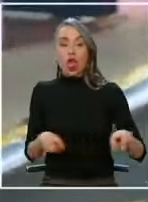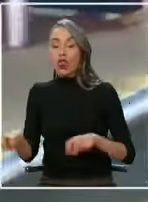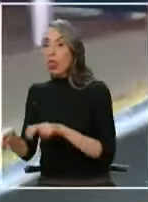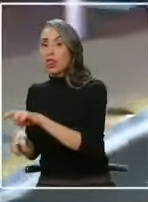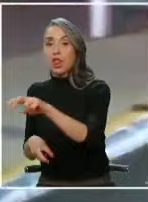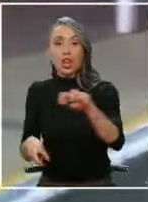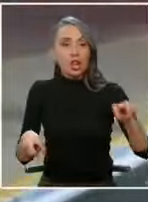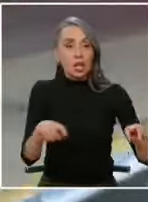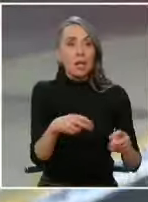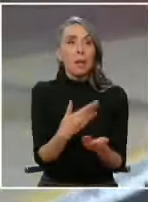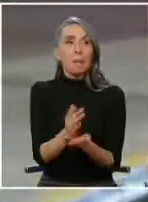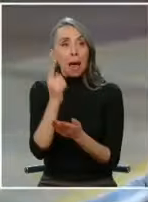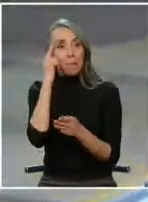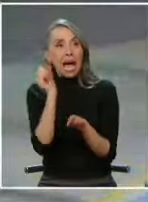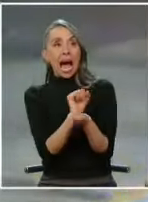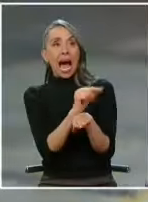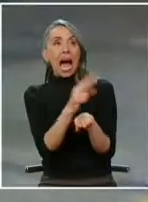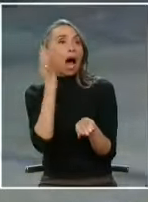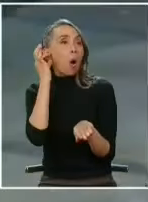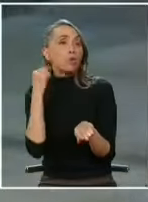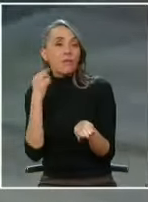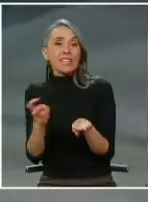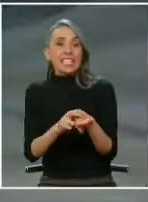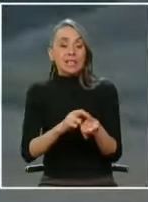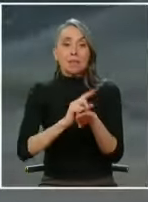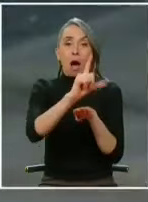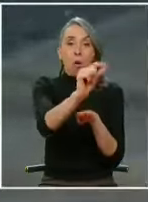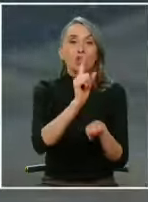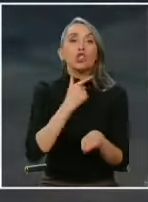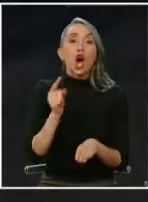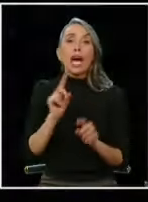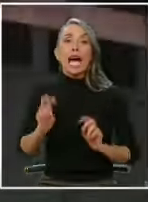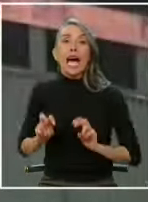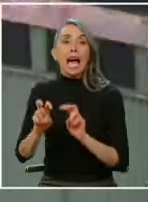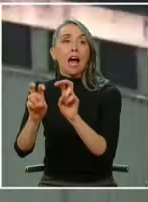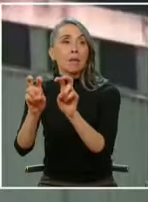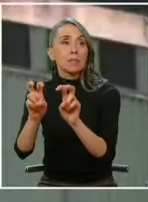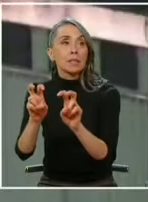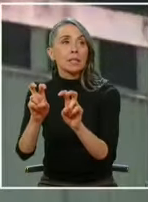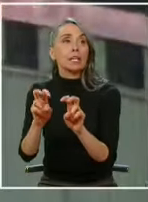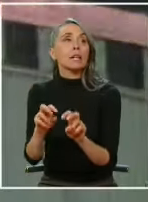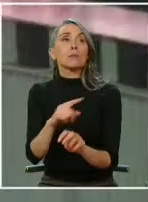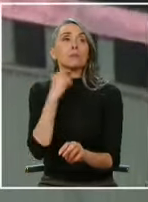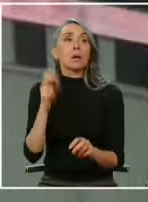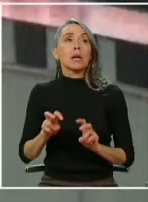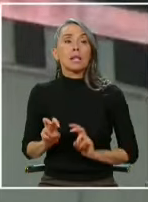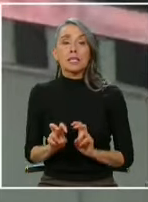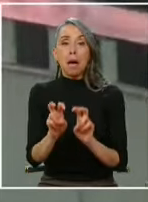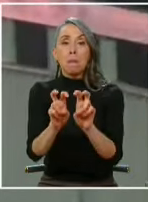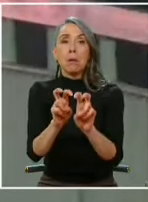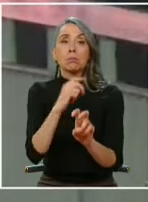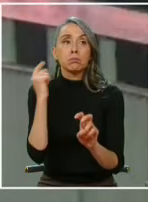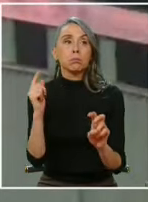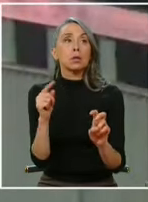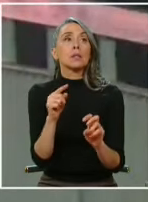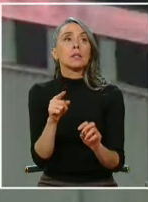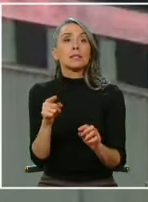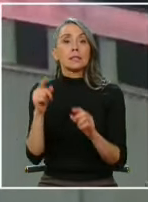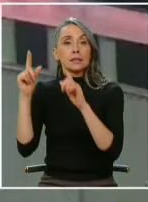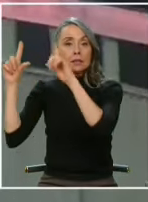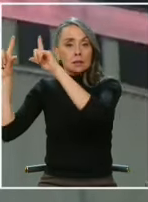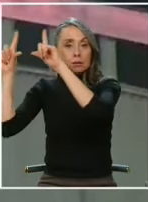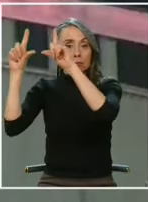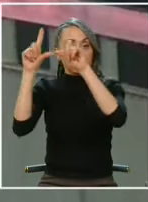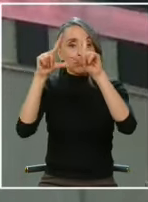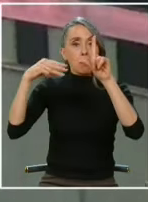sus planes estaba huir en el vehículo de la víctima no a pie poco y nada alcanzaron a caminar eran seguidos